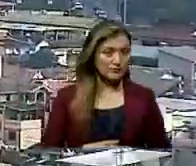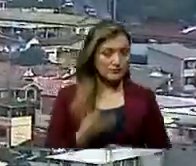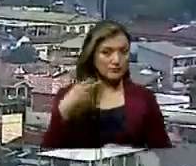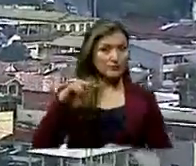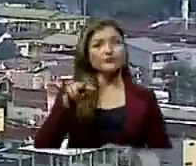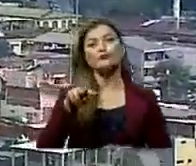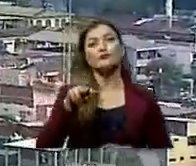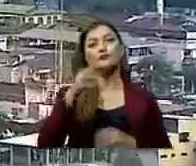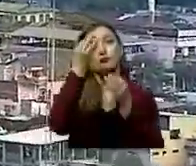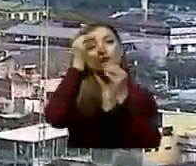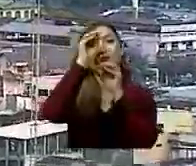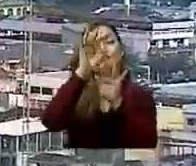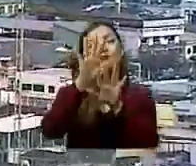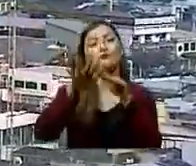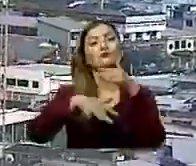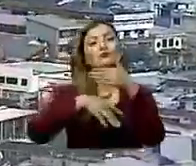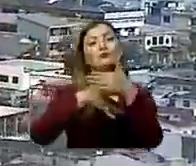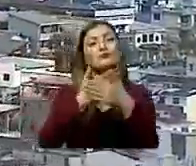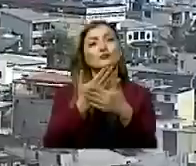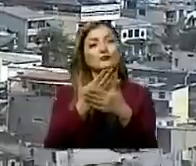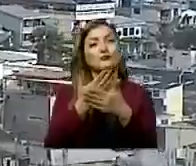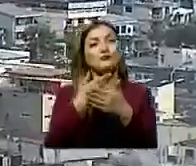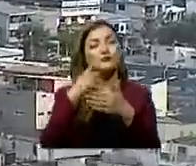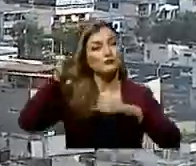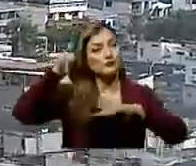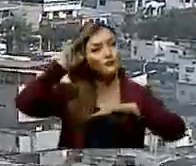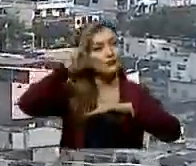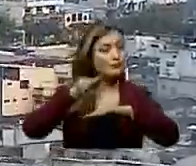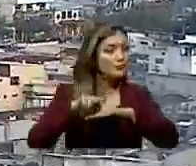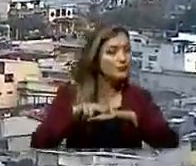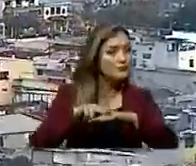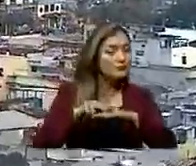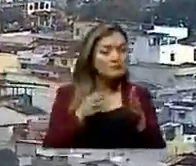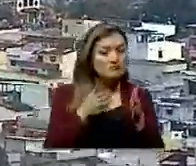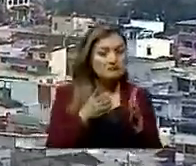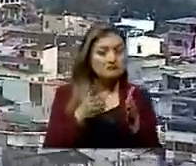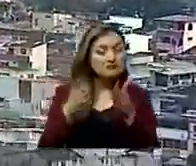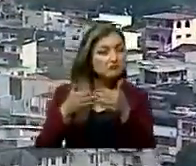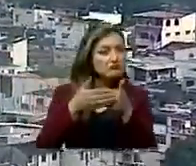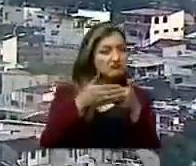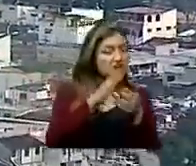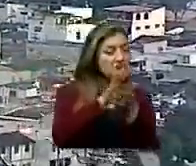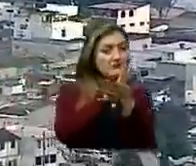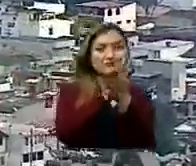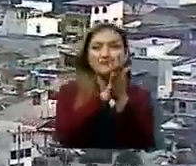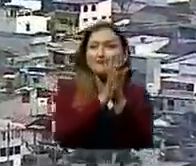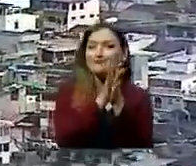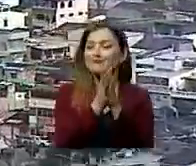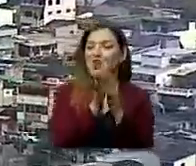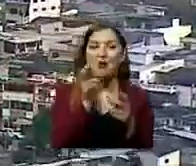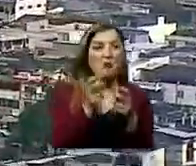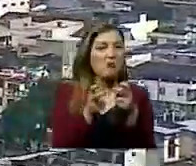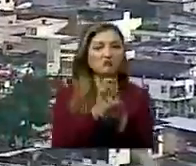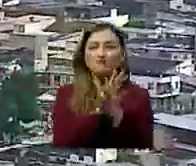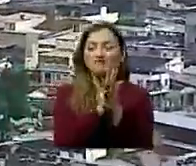que toda la jornada va transcurriendo con normalidad no hay cierre de vías no hay ningún problema es generado